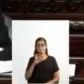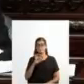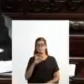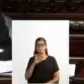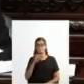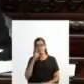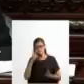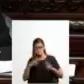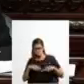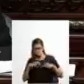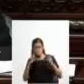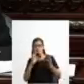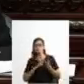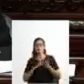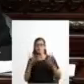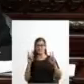analizo el tema